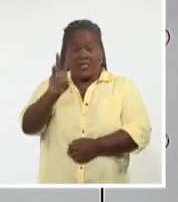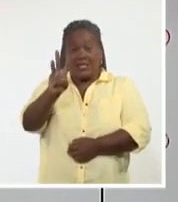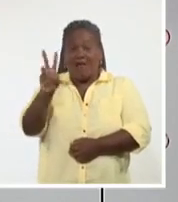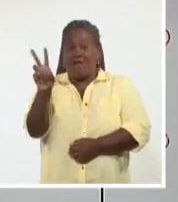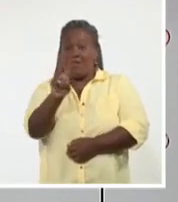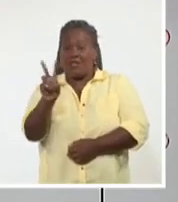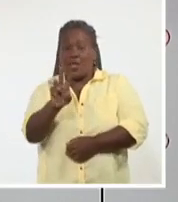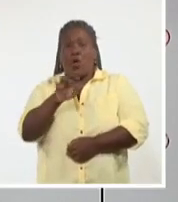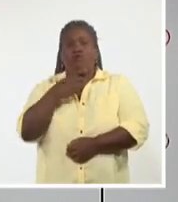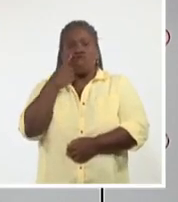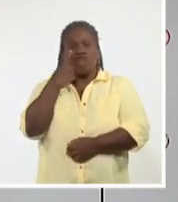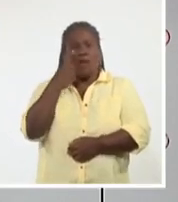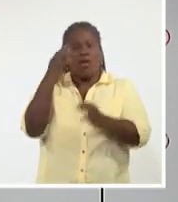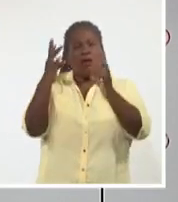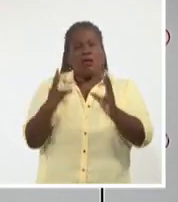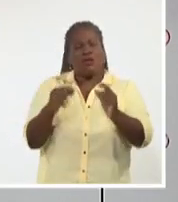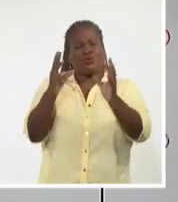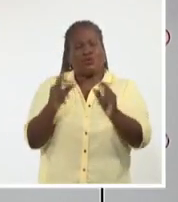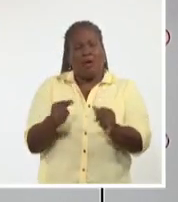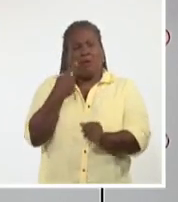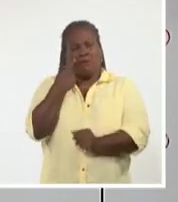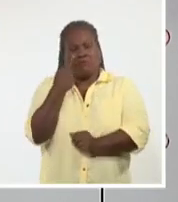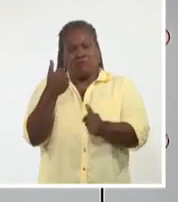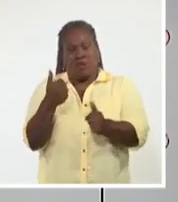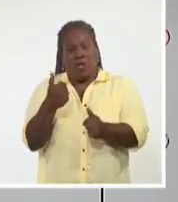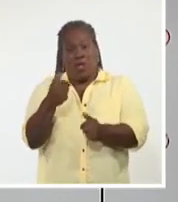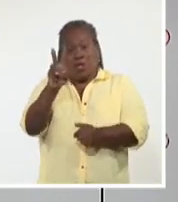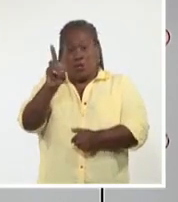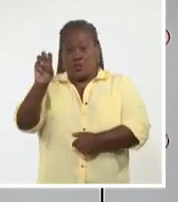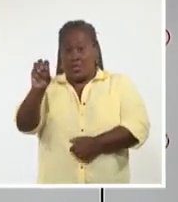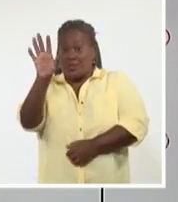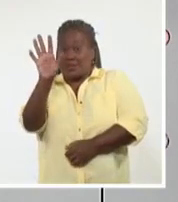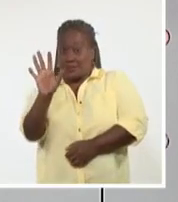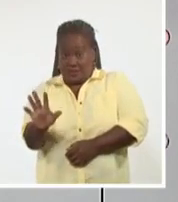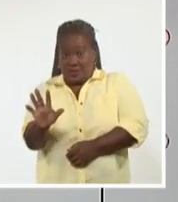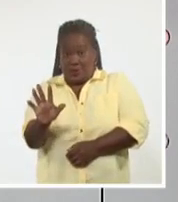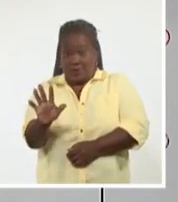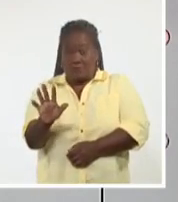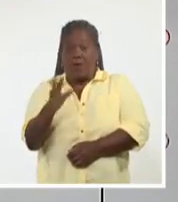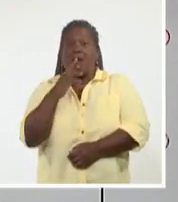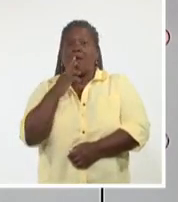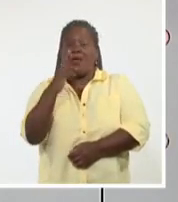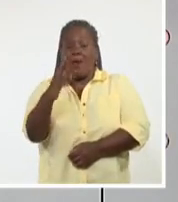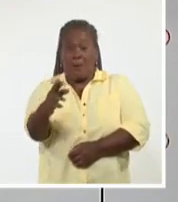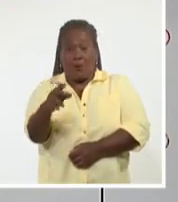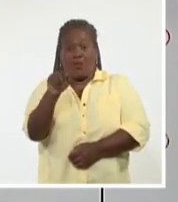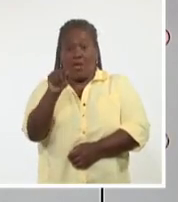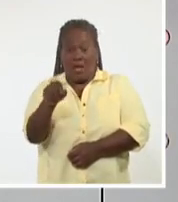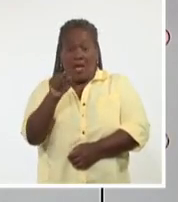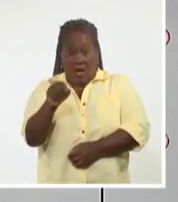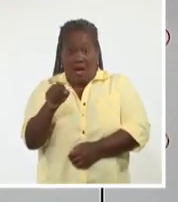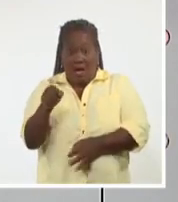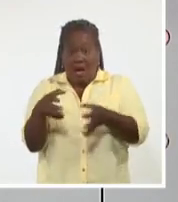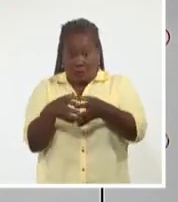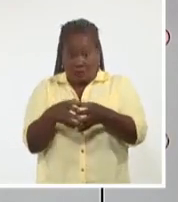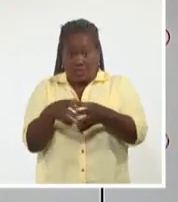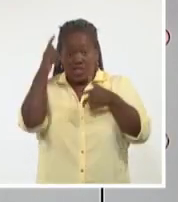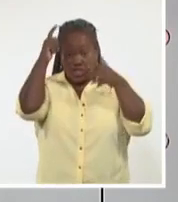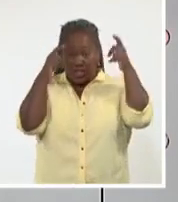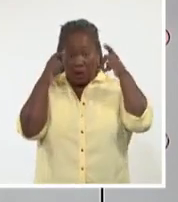tienen resultados irreversibles de las cuales 205 responden al gran polo patriótico chavista